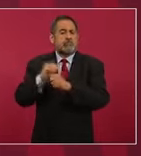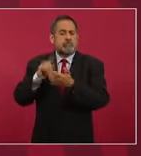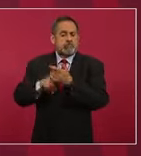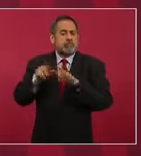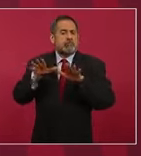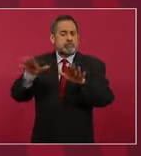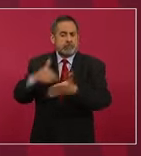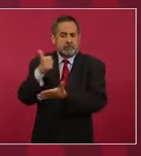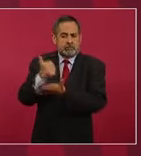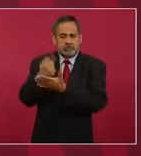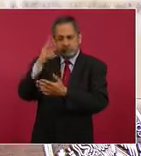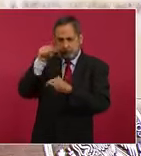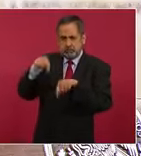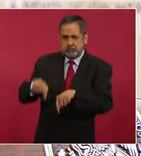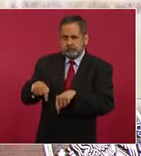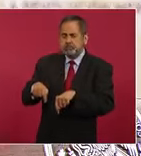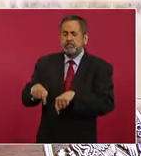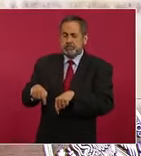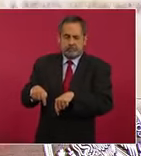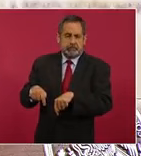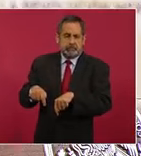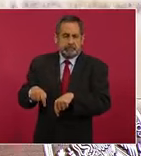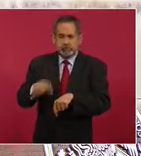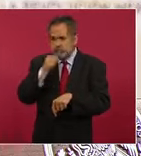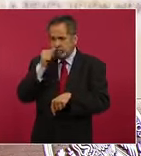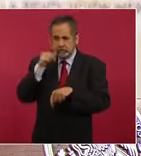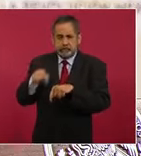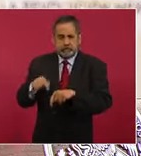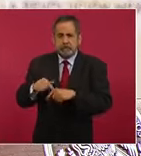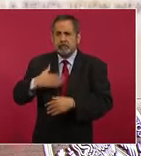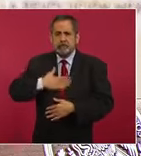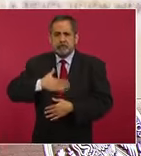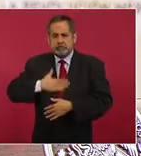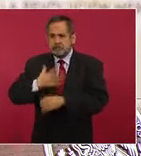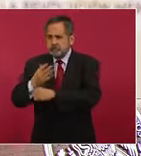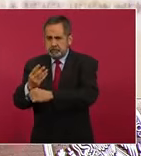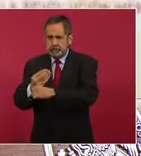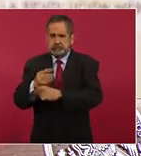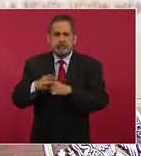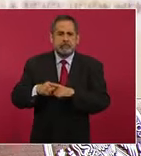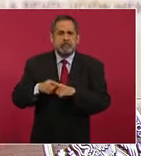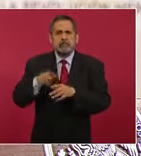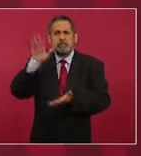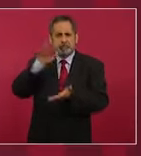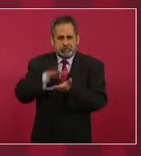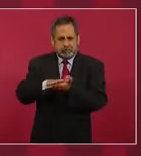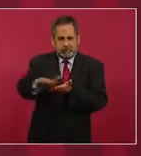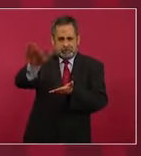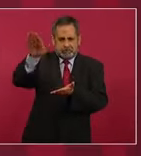del aeropuerto de la Ciudad de México, los baños, las pistas,